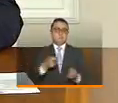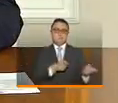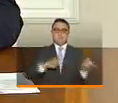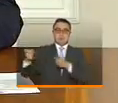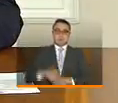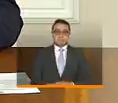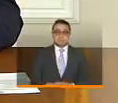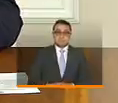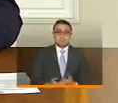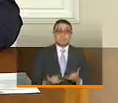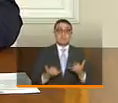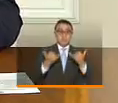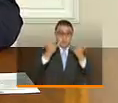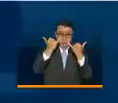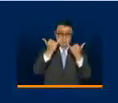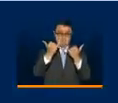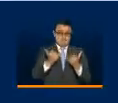adelantaron